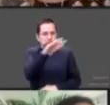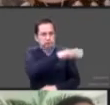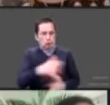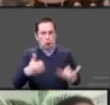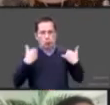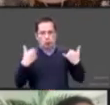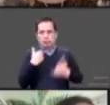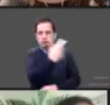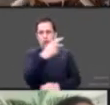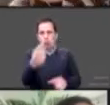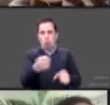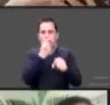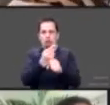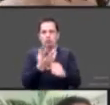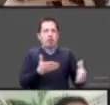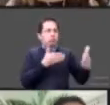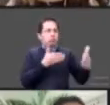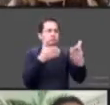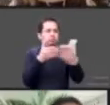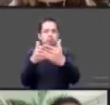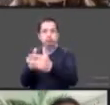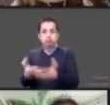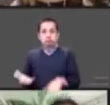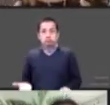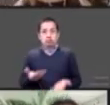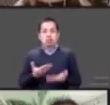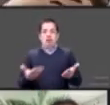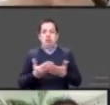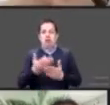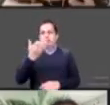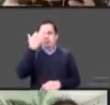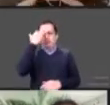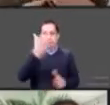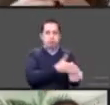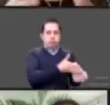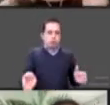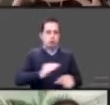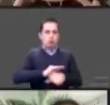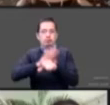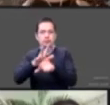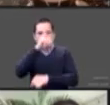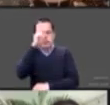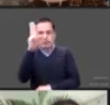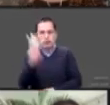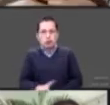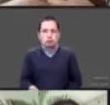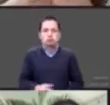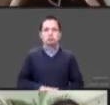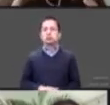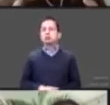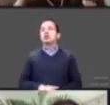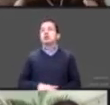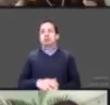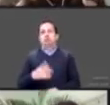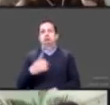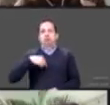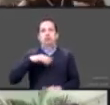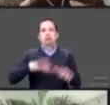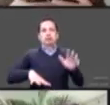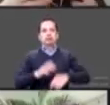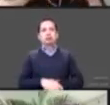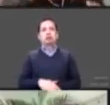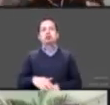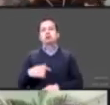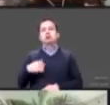tiempos de la pandemia, hemos llegado a escuchar que no nos preocupa mucho porque como ellos son